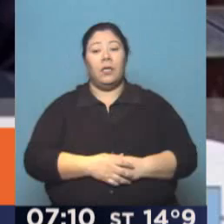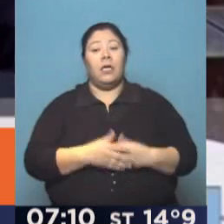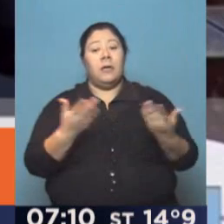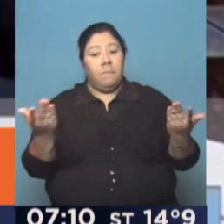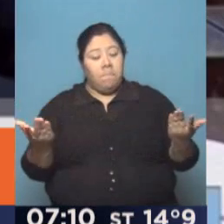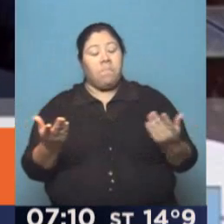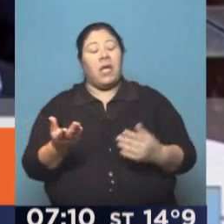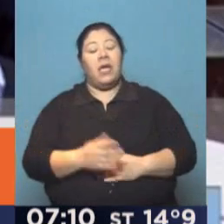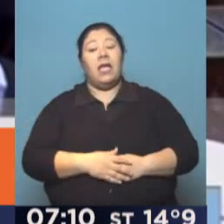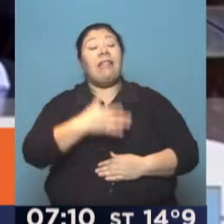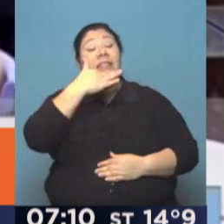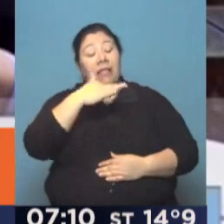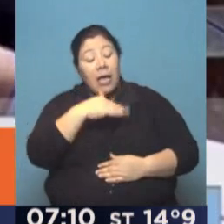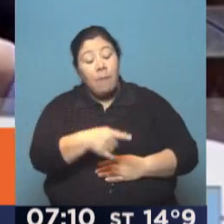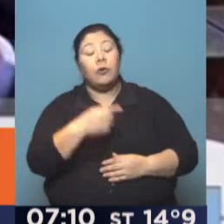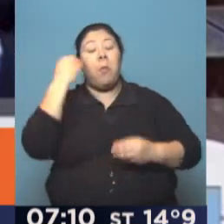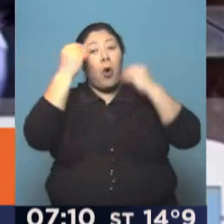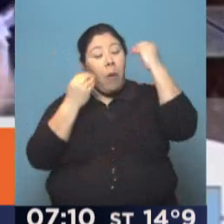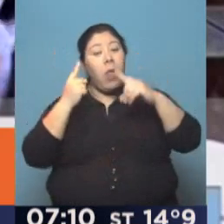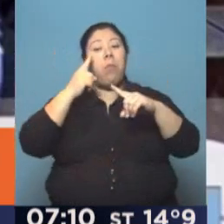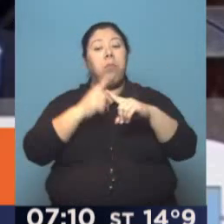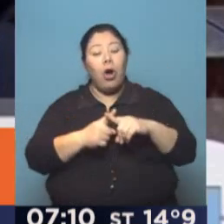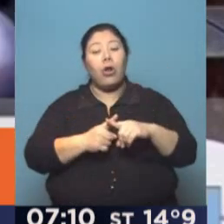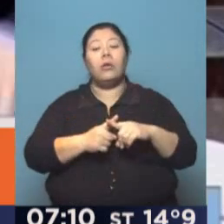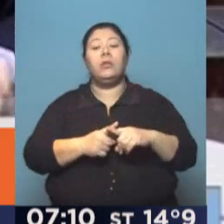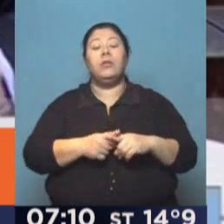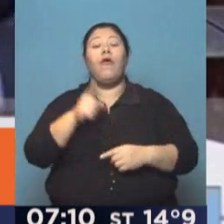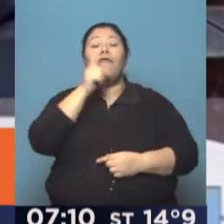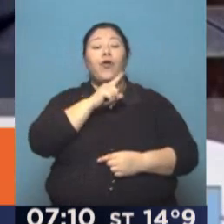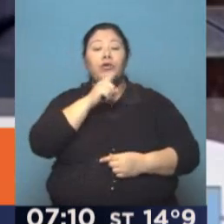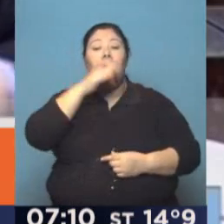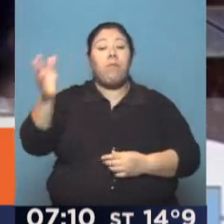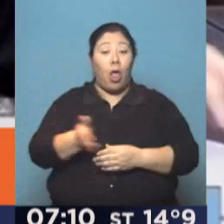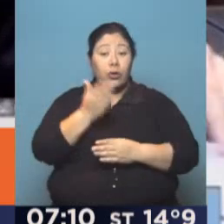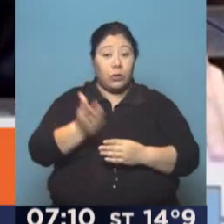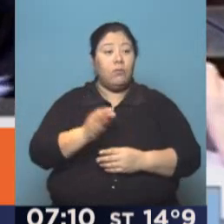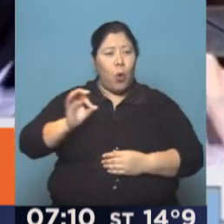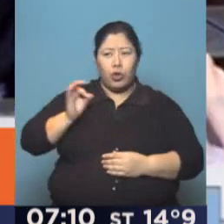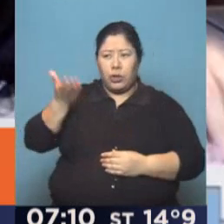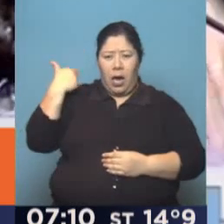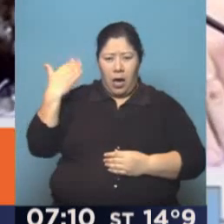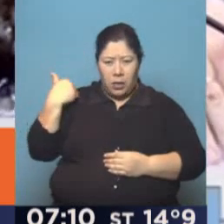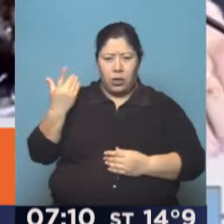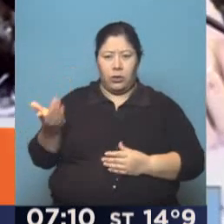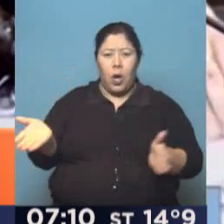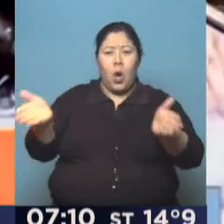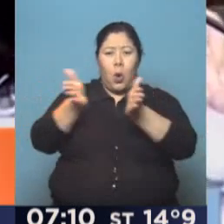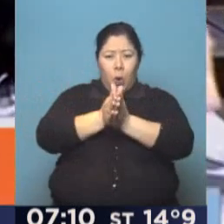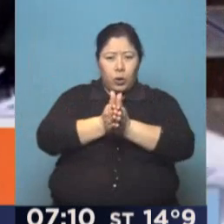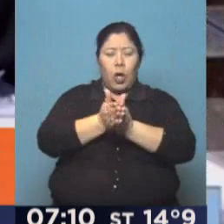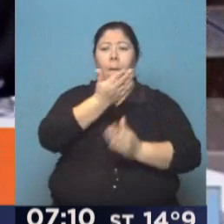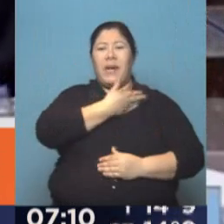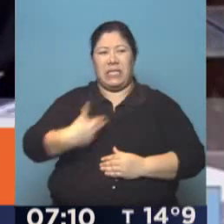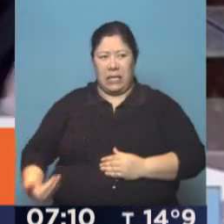su vehemencia y preocupación por el sector fruto-hortícola y lo compartimos en los últimos años también. Hemos estado junto, el presidente ha estado junto a los